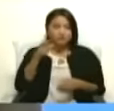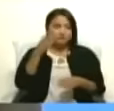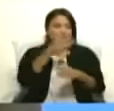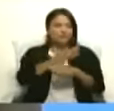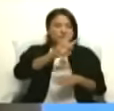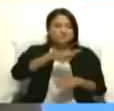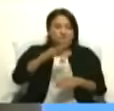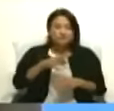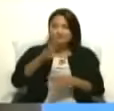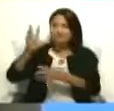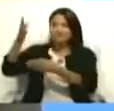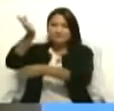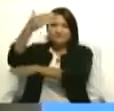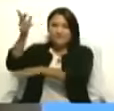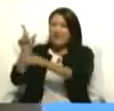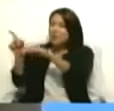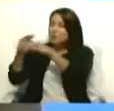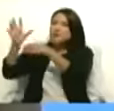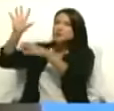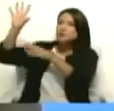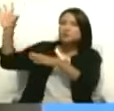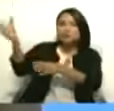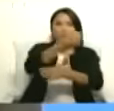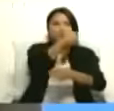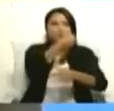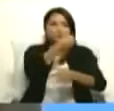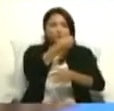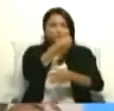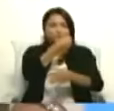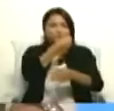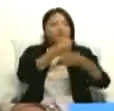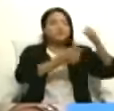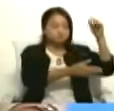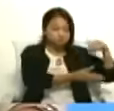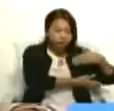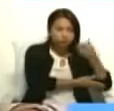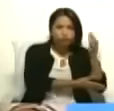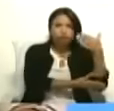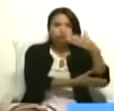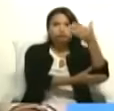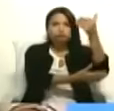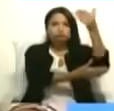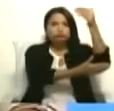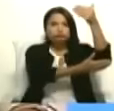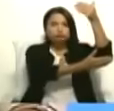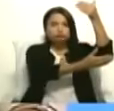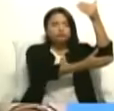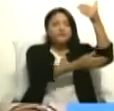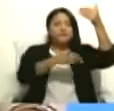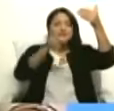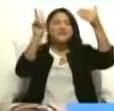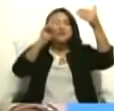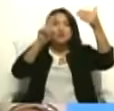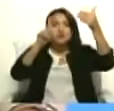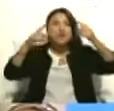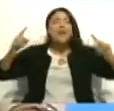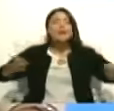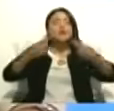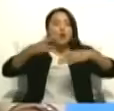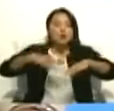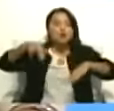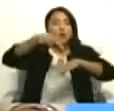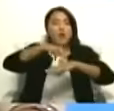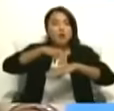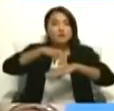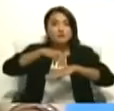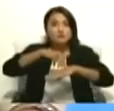esa bandera a rar esa bandera extranjera y aisar bajo los acordes del himno nacional de Venezuela la bandera de